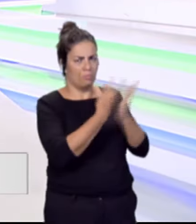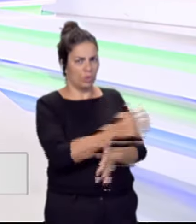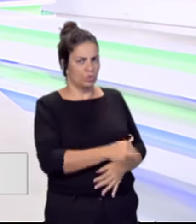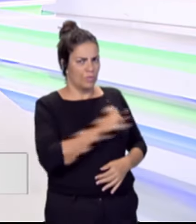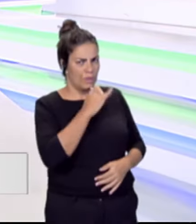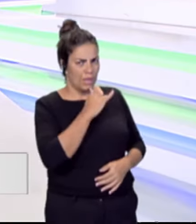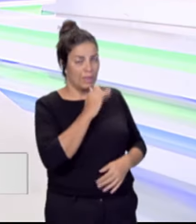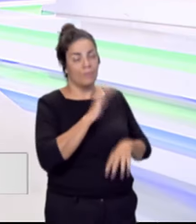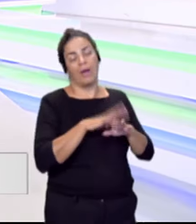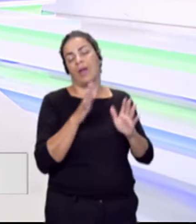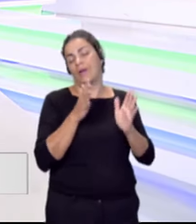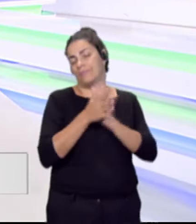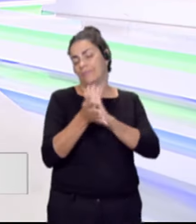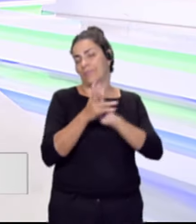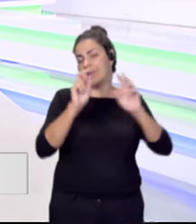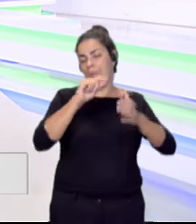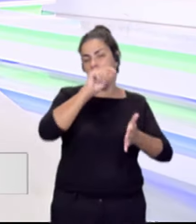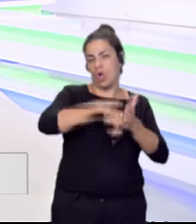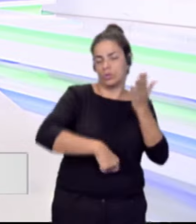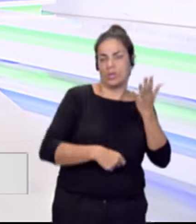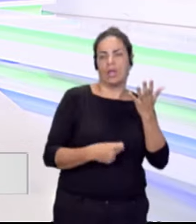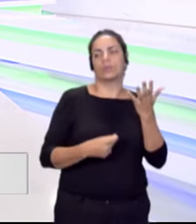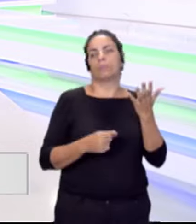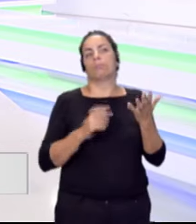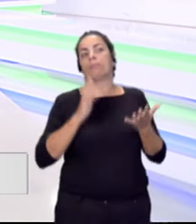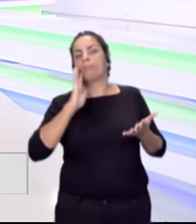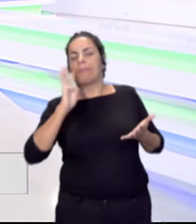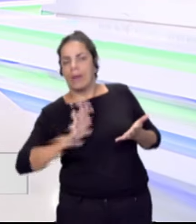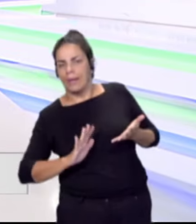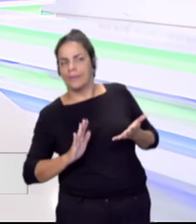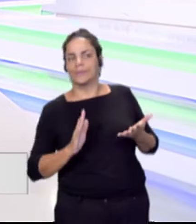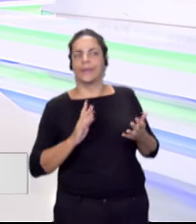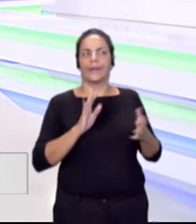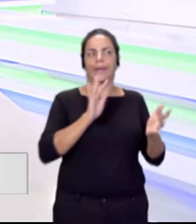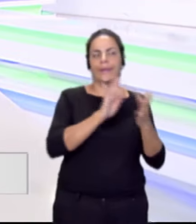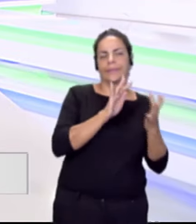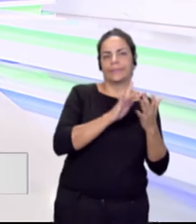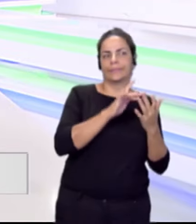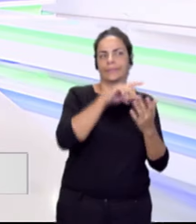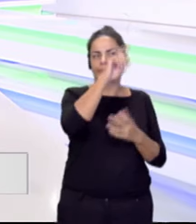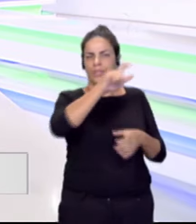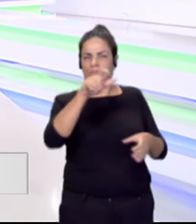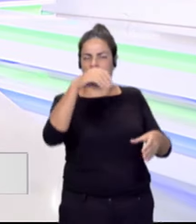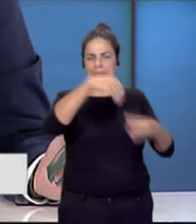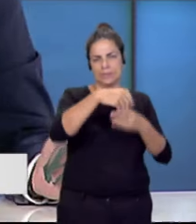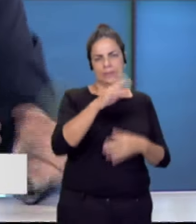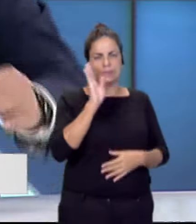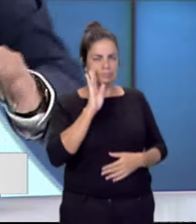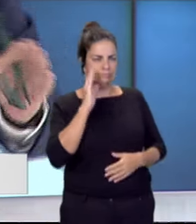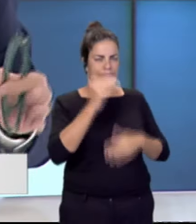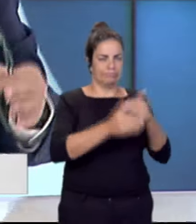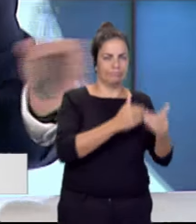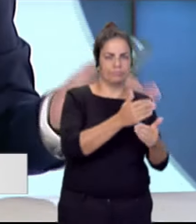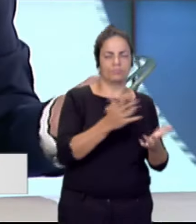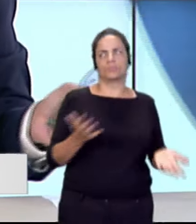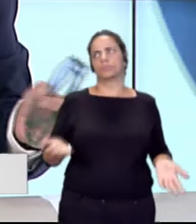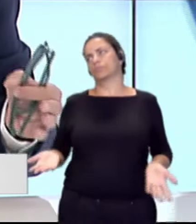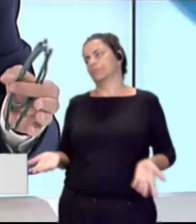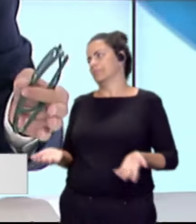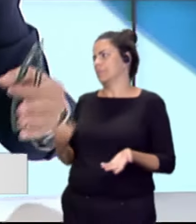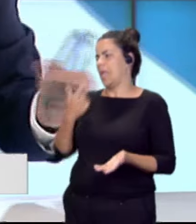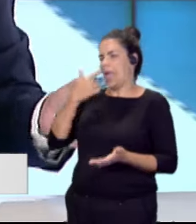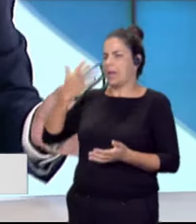que también pues mantuvo presuntamente con miembros de esta trama. Pero niego a la mayor, explicaciones no ha dado. Ha dado una serie de